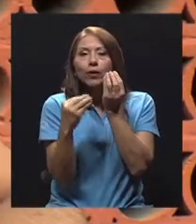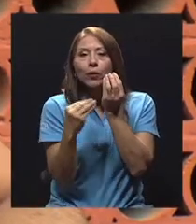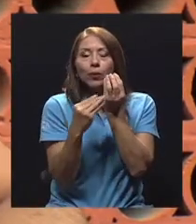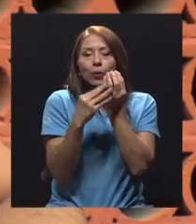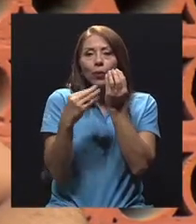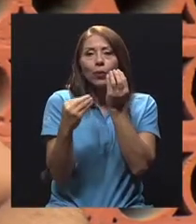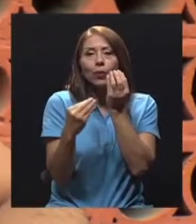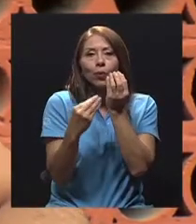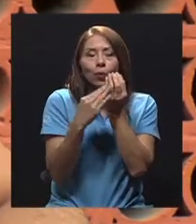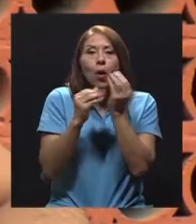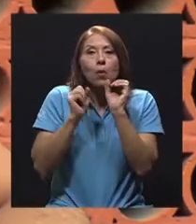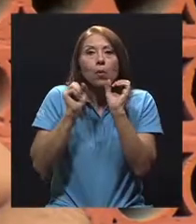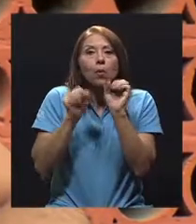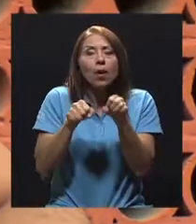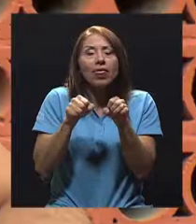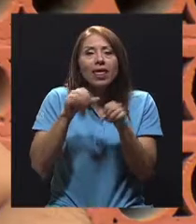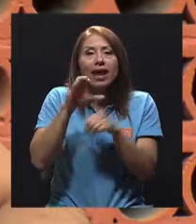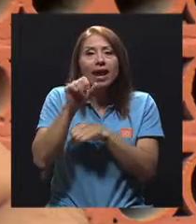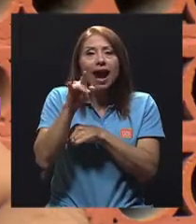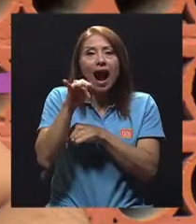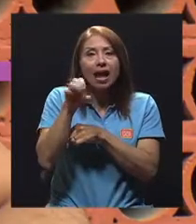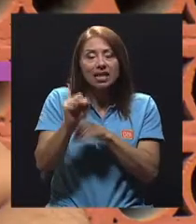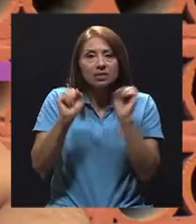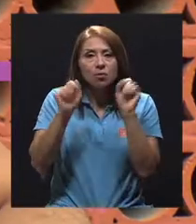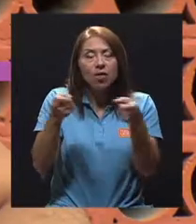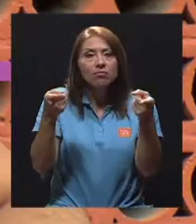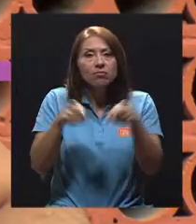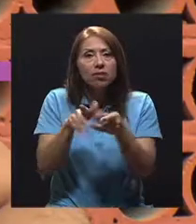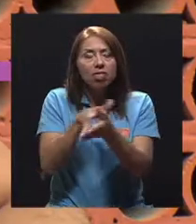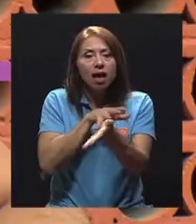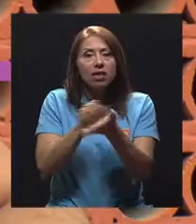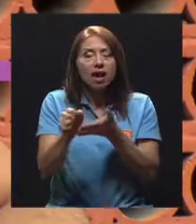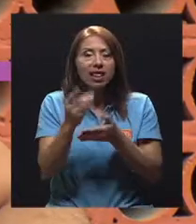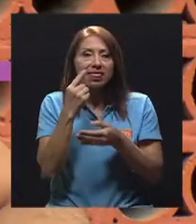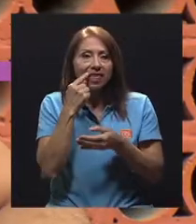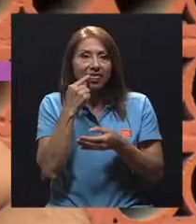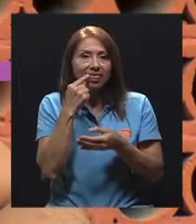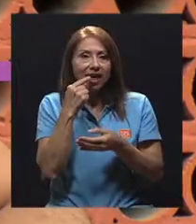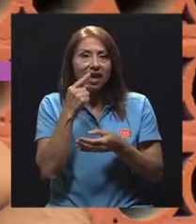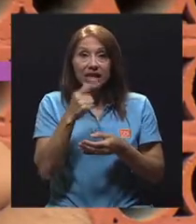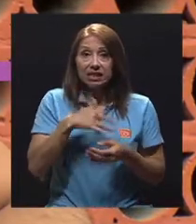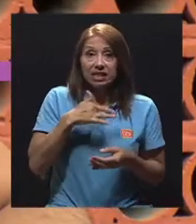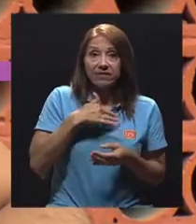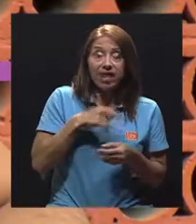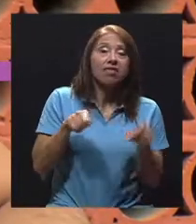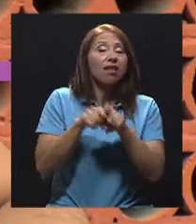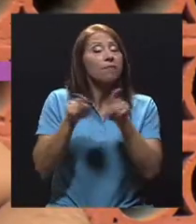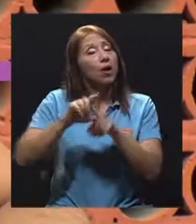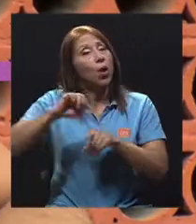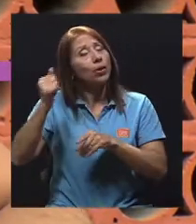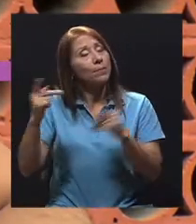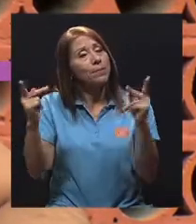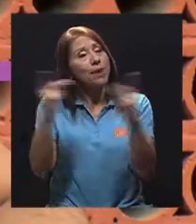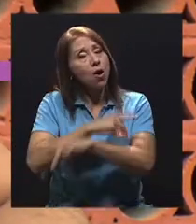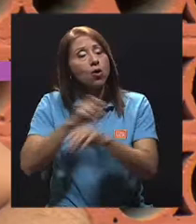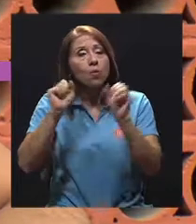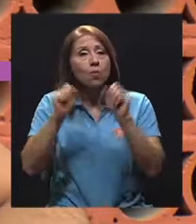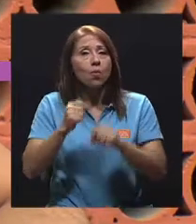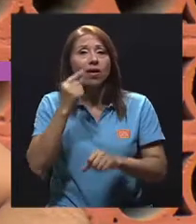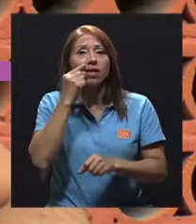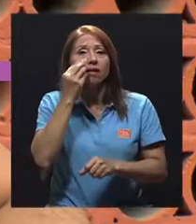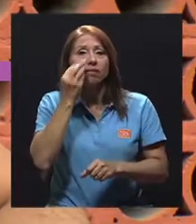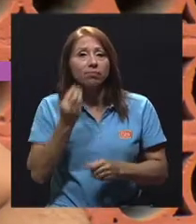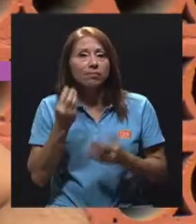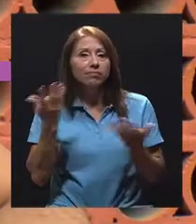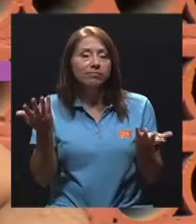¿verdad? Y que las caries avancen más y puedan dañar el diente, no solo por la hipersensibilidad, sino ya por un daño mayor y perder una pieza